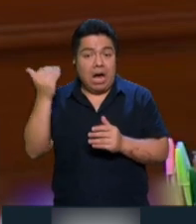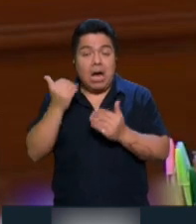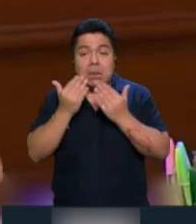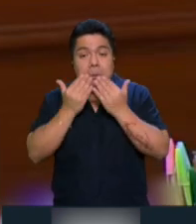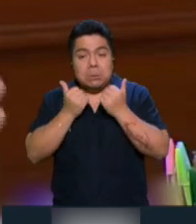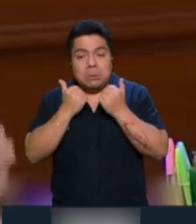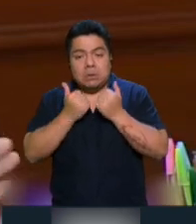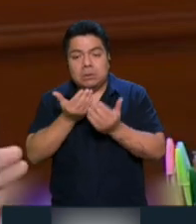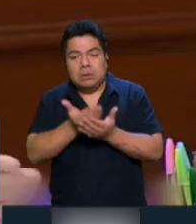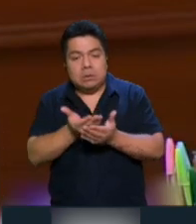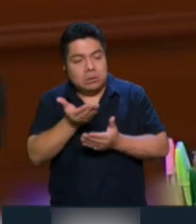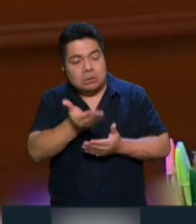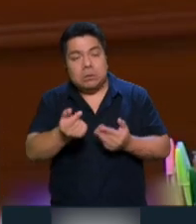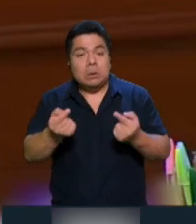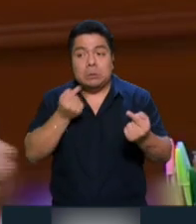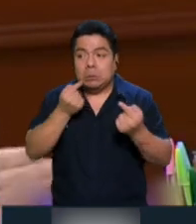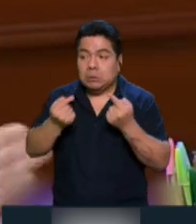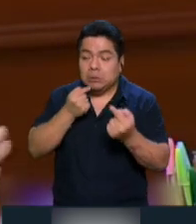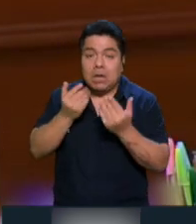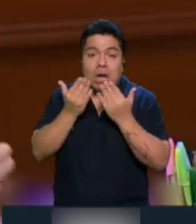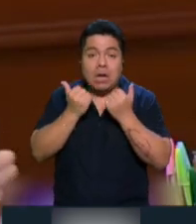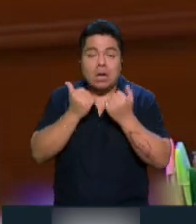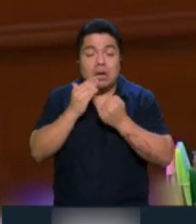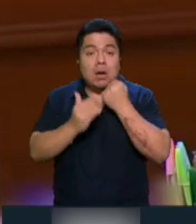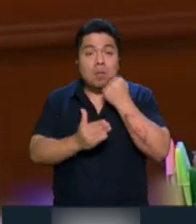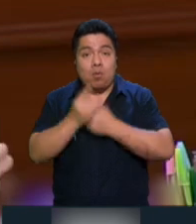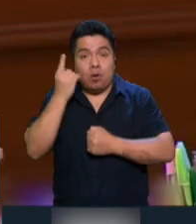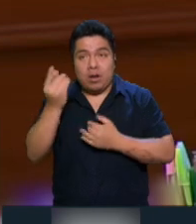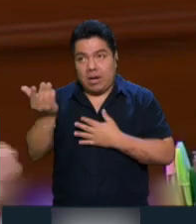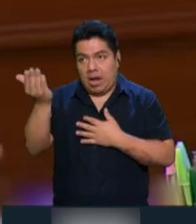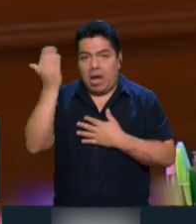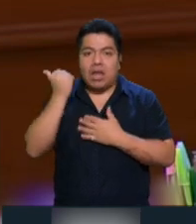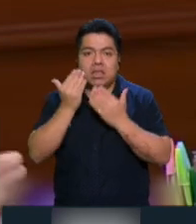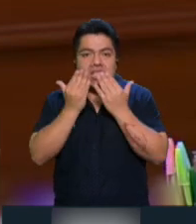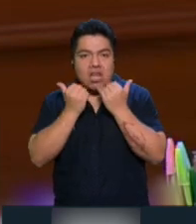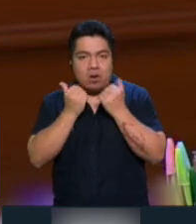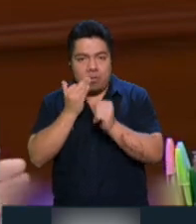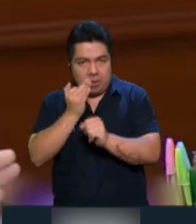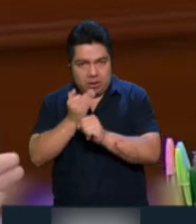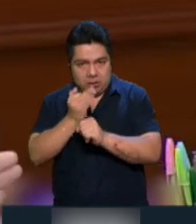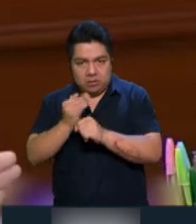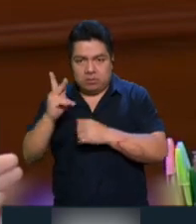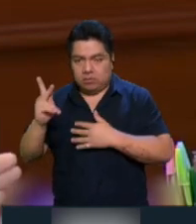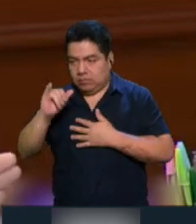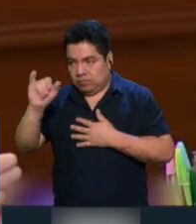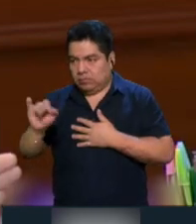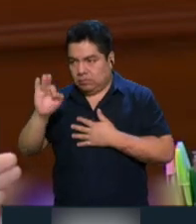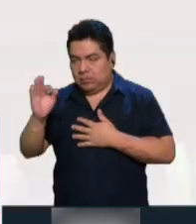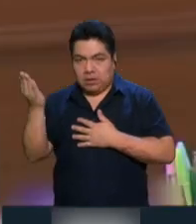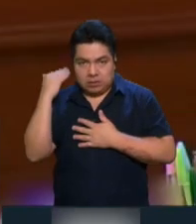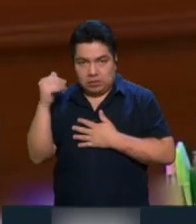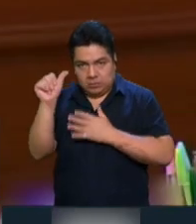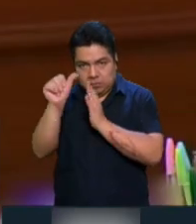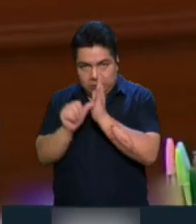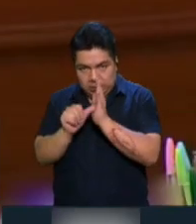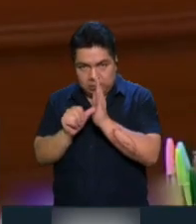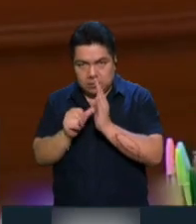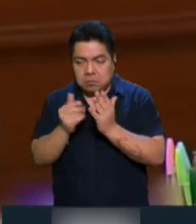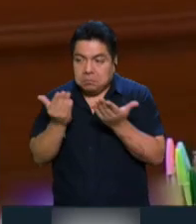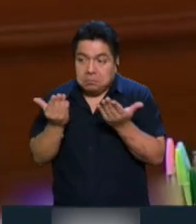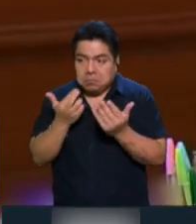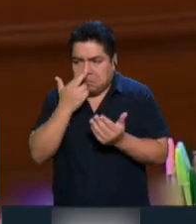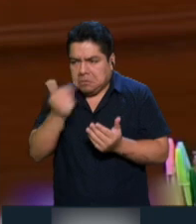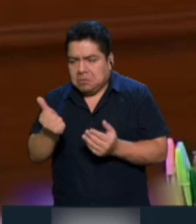estas consultas o estos debates, es porque antes no se había llevado una reforma como la que se llevó a cabo en este país el mes pasado. Yo no encuentro